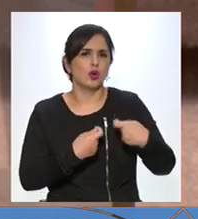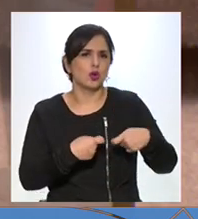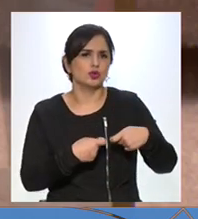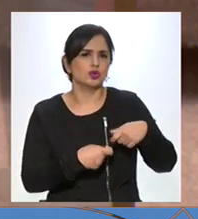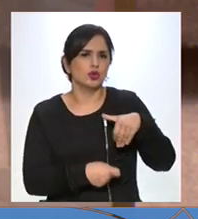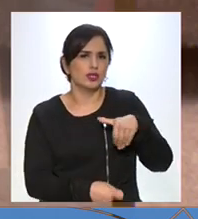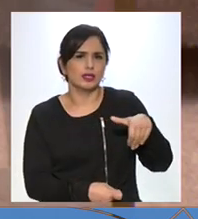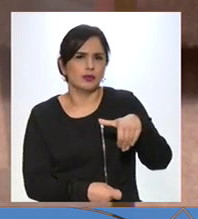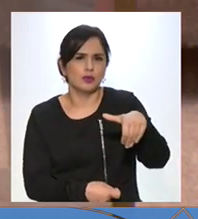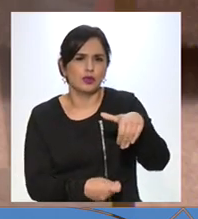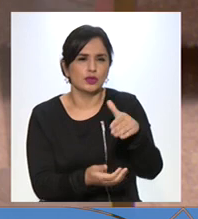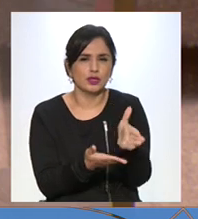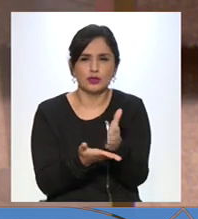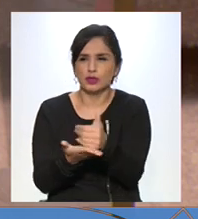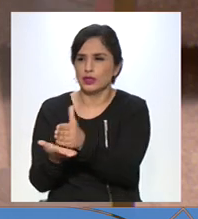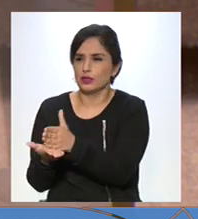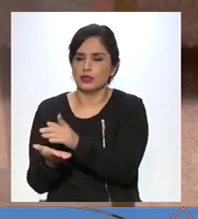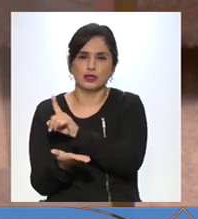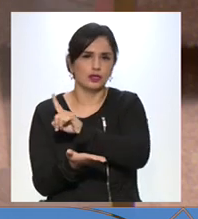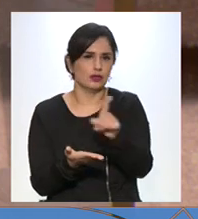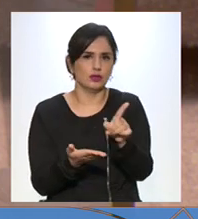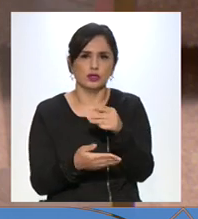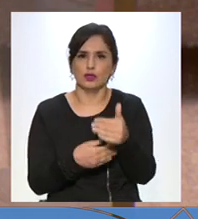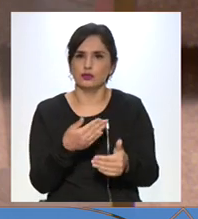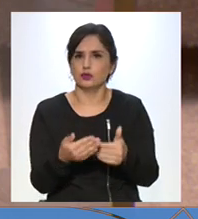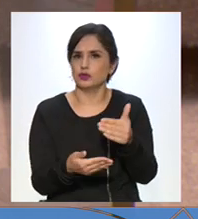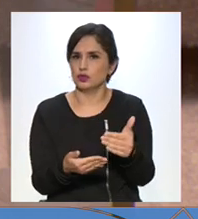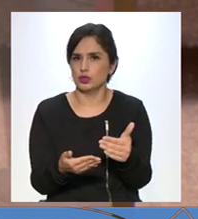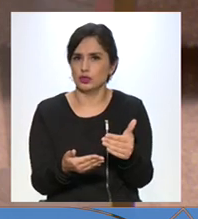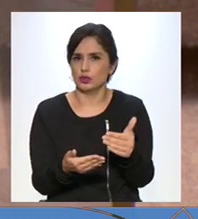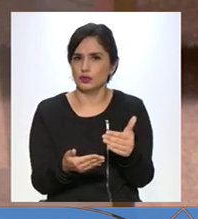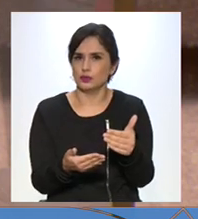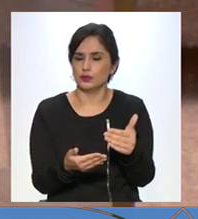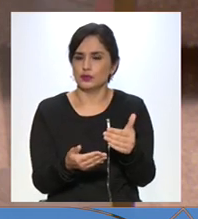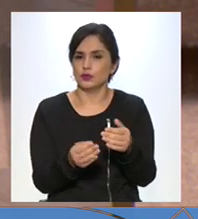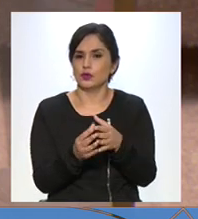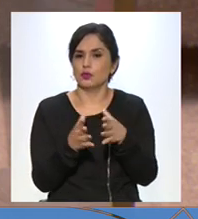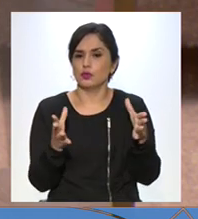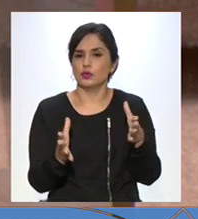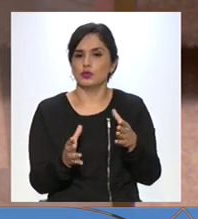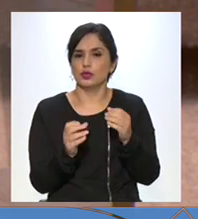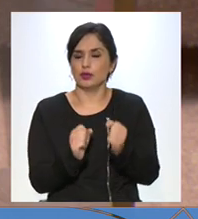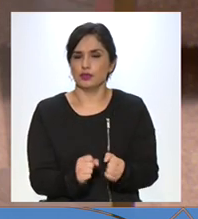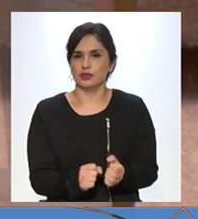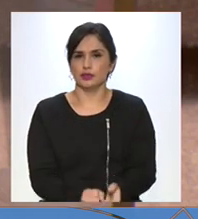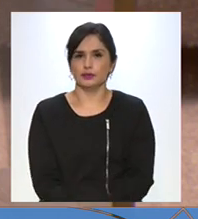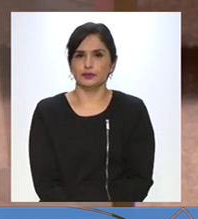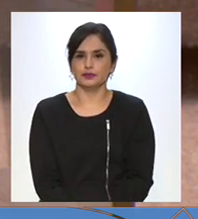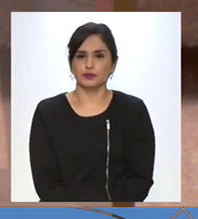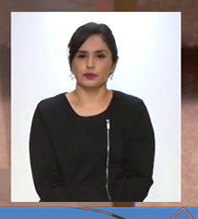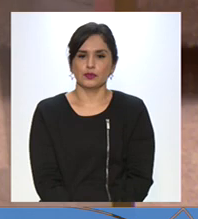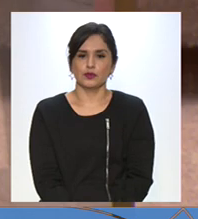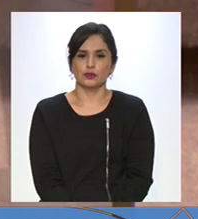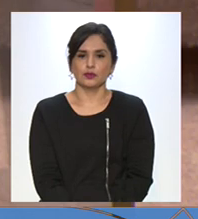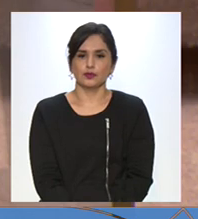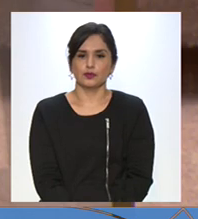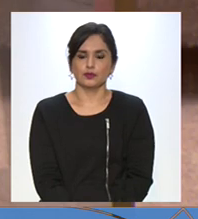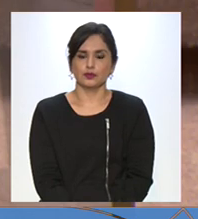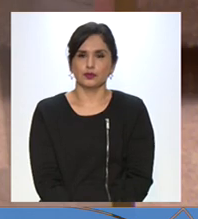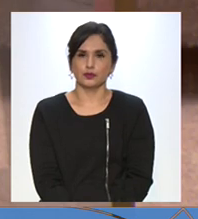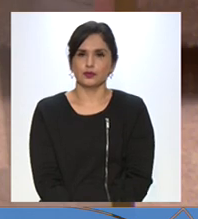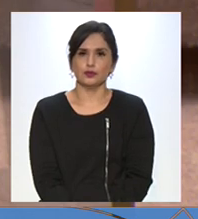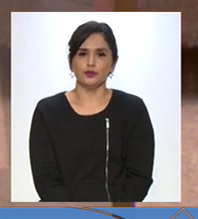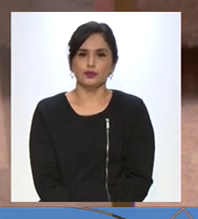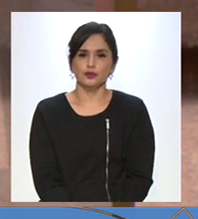con logística, y no está operando a un exceso de su capacidad. El alza